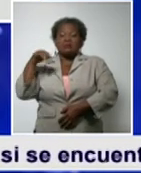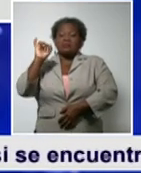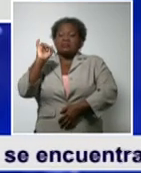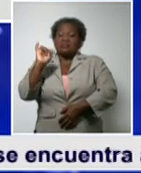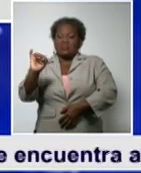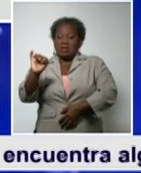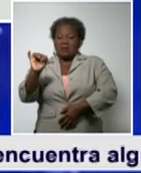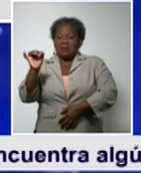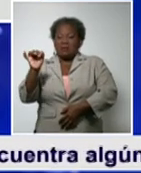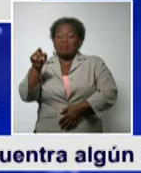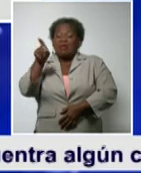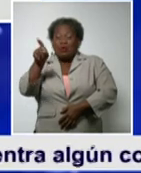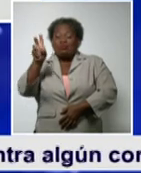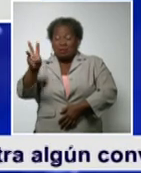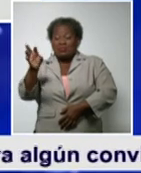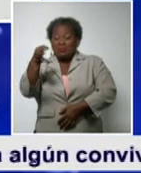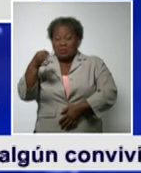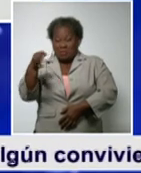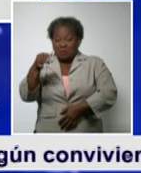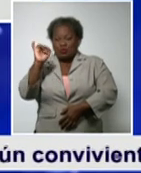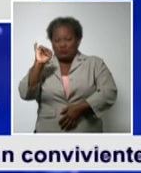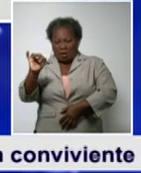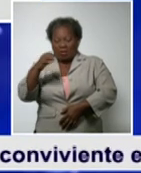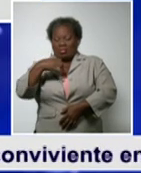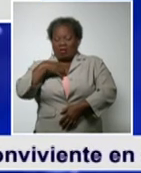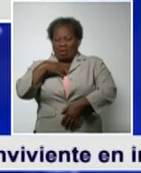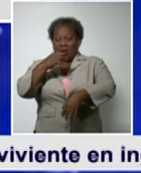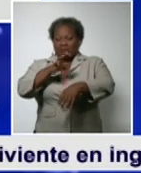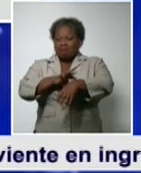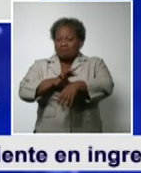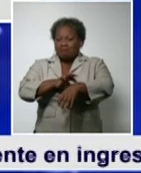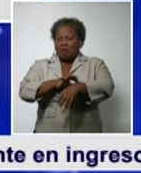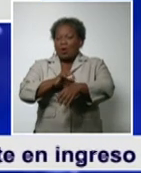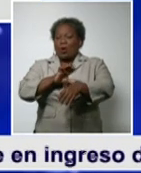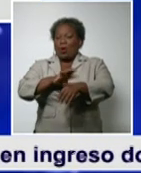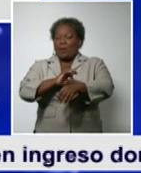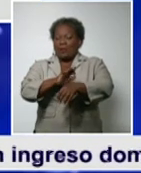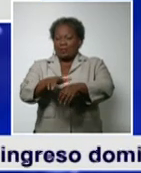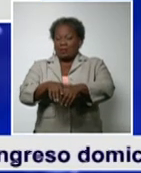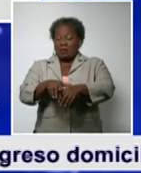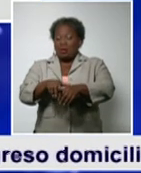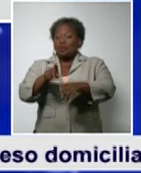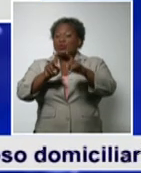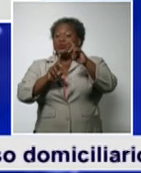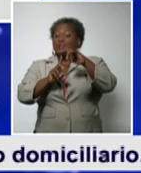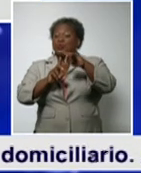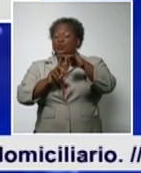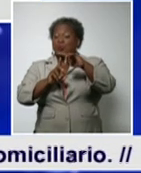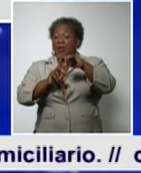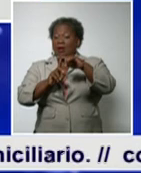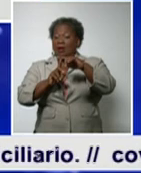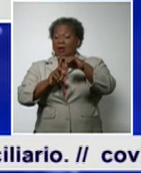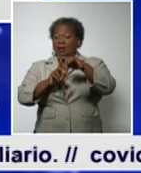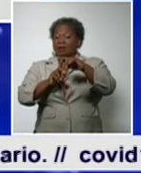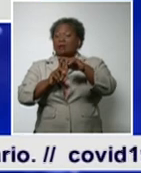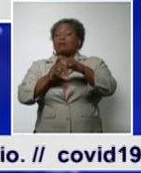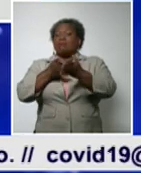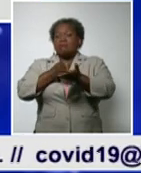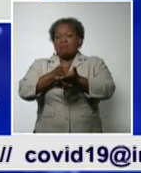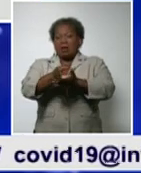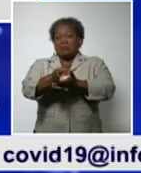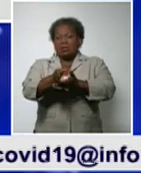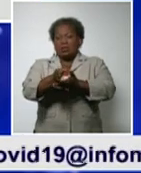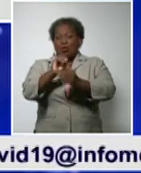municipios. Las Tunas, provincia que con el trabajo que se desarrolla ha mantenido un